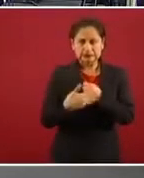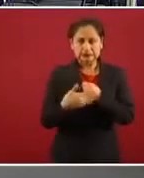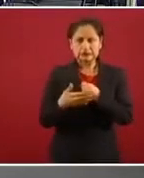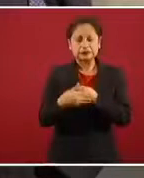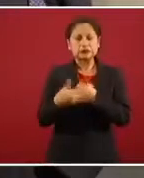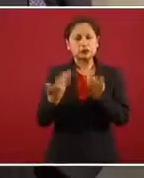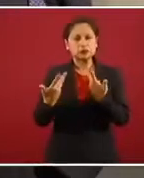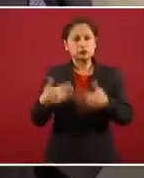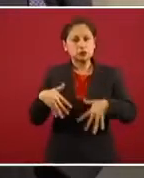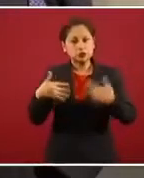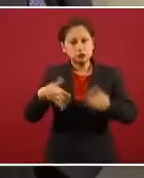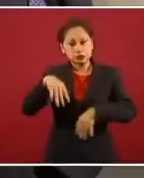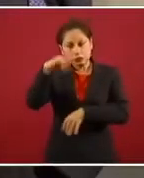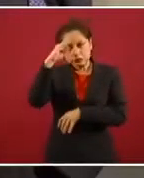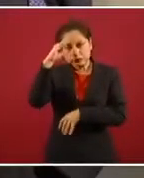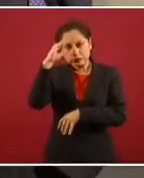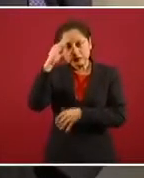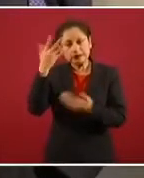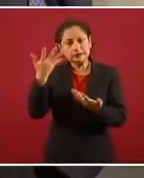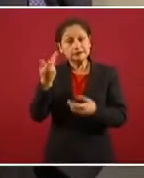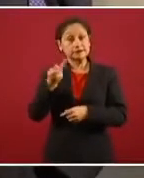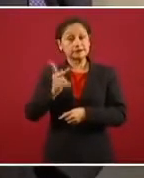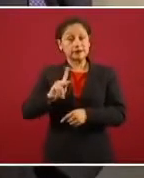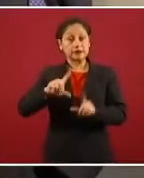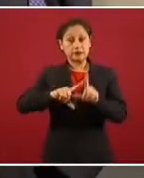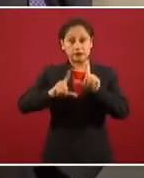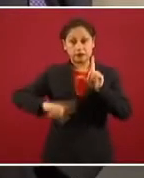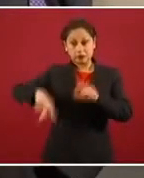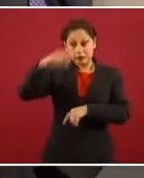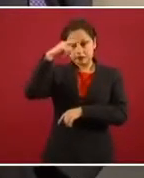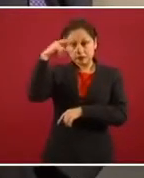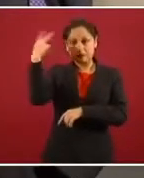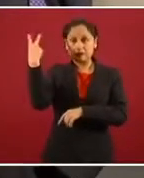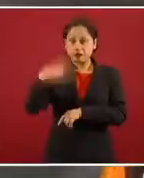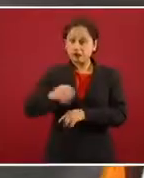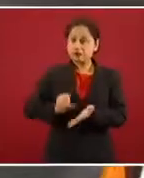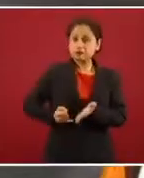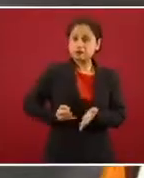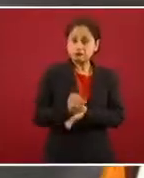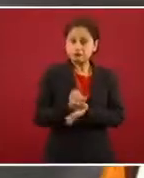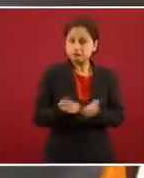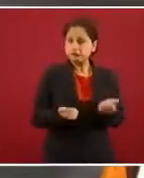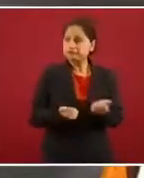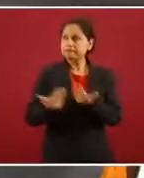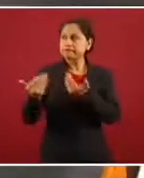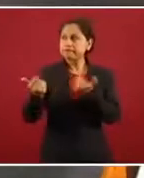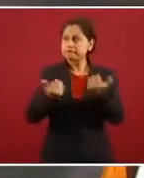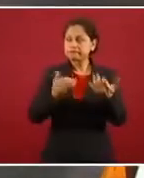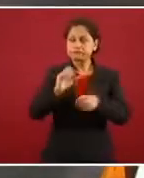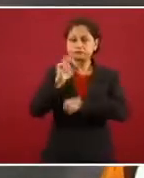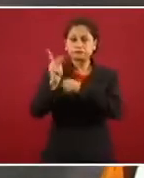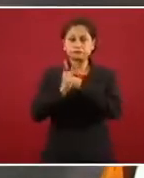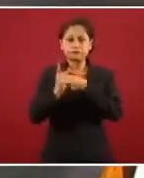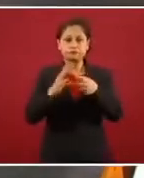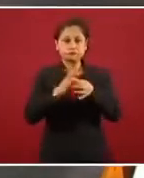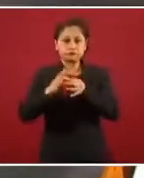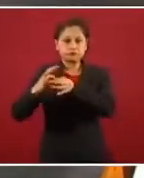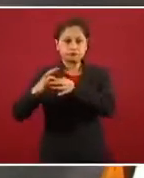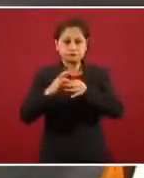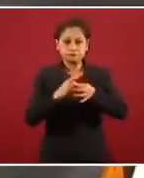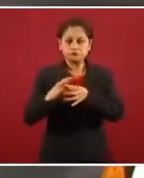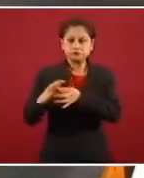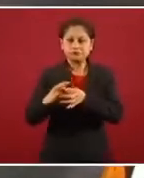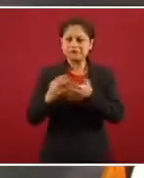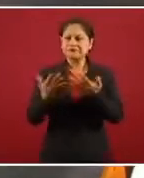Y bueno, México es un país que optó por el comercio exterior. ¿Cómo se va a blindar frente a esas circunstancias que no dependen en